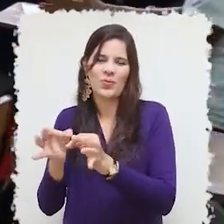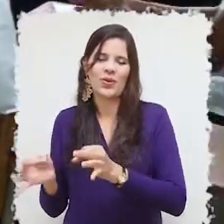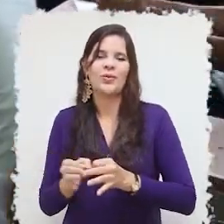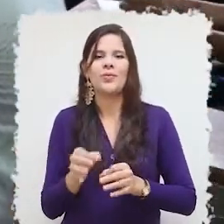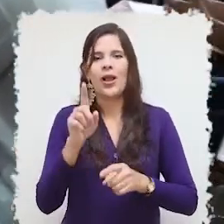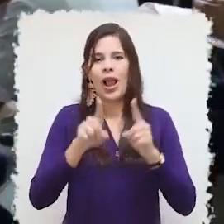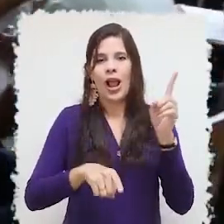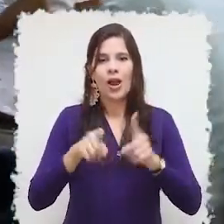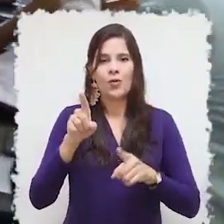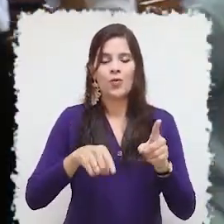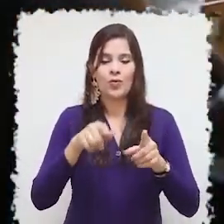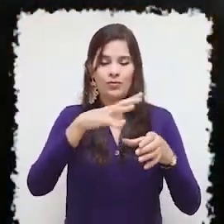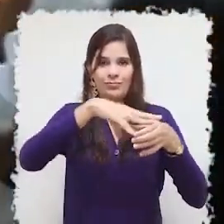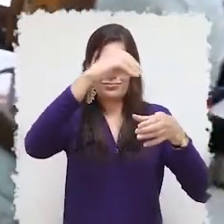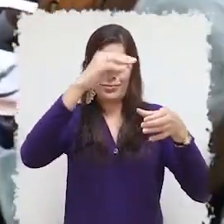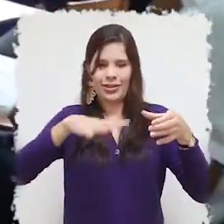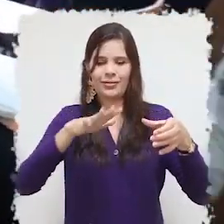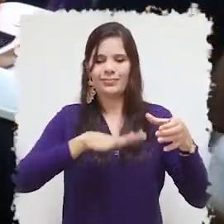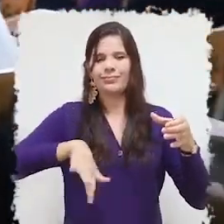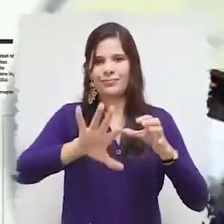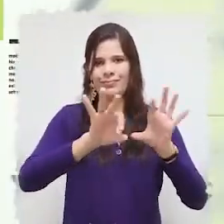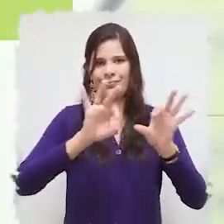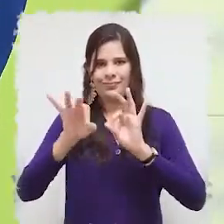no certificados del departamento.